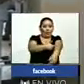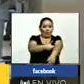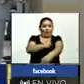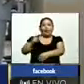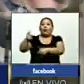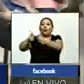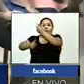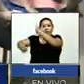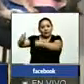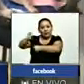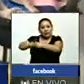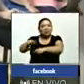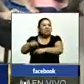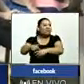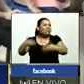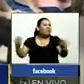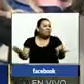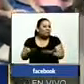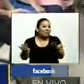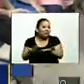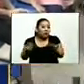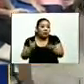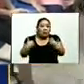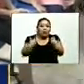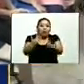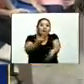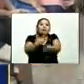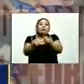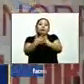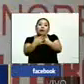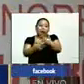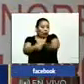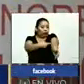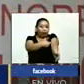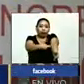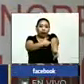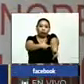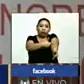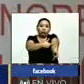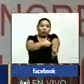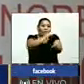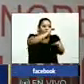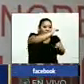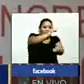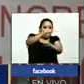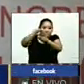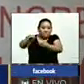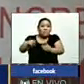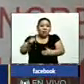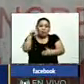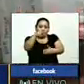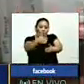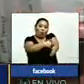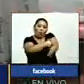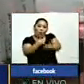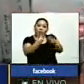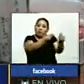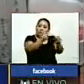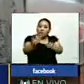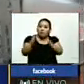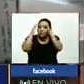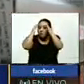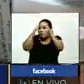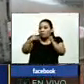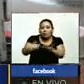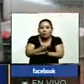de Usulután desarrollará una jornada de donación de sangre con el objetivo de abastecer de unidades a ese centro médico y estar